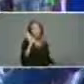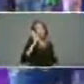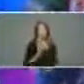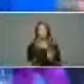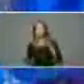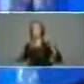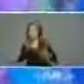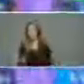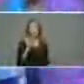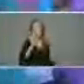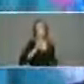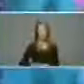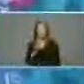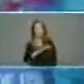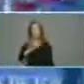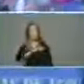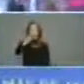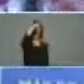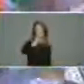p sub